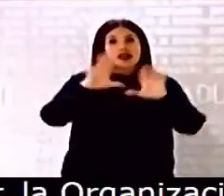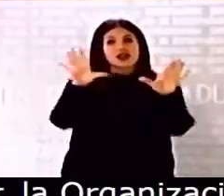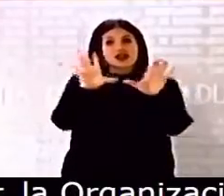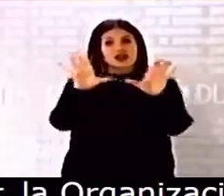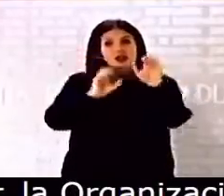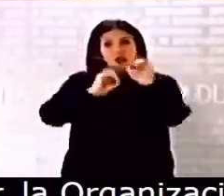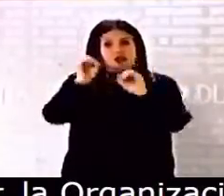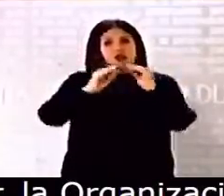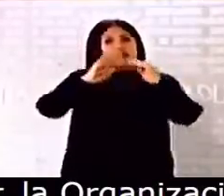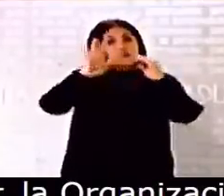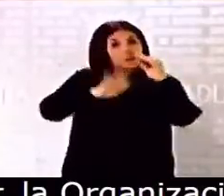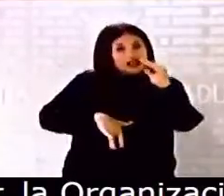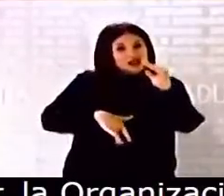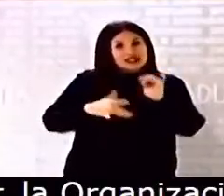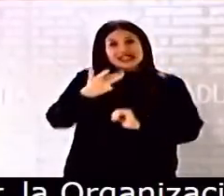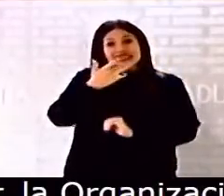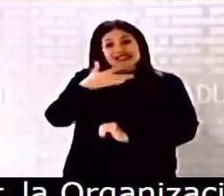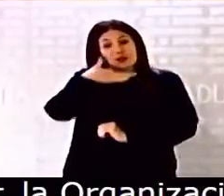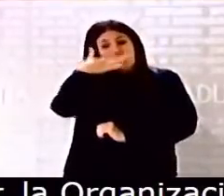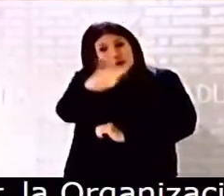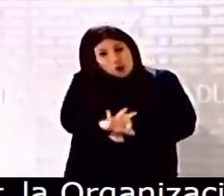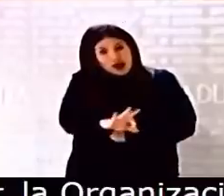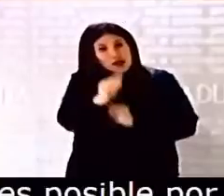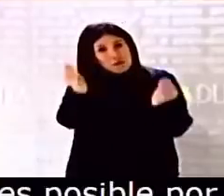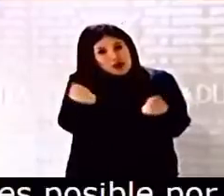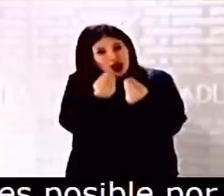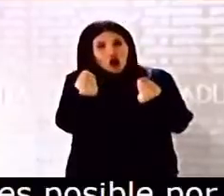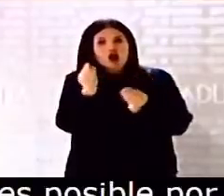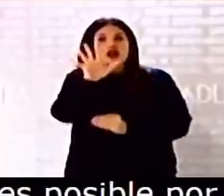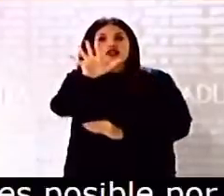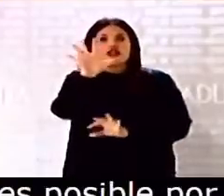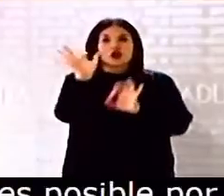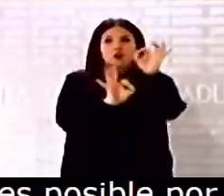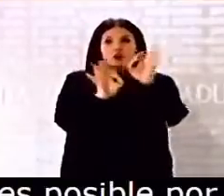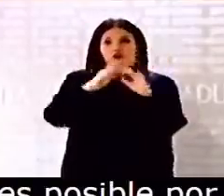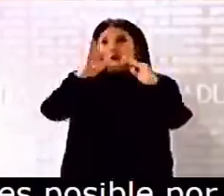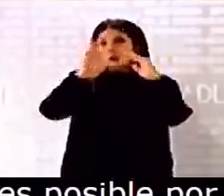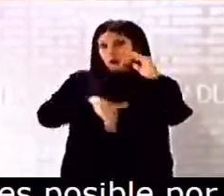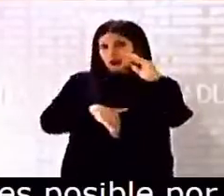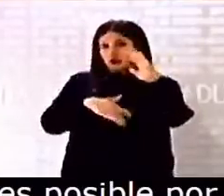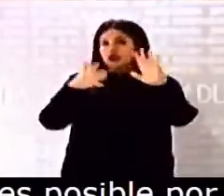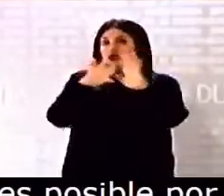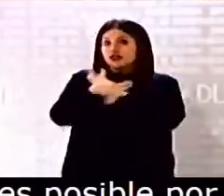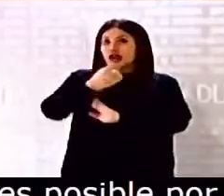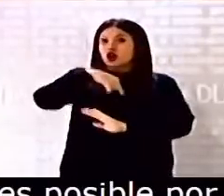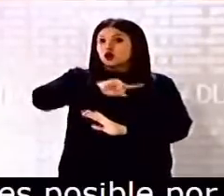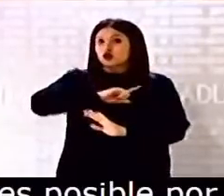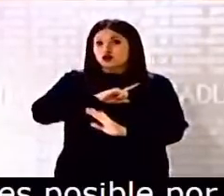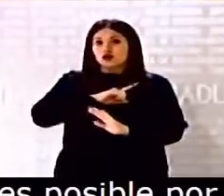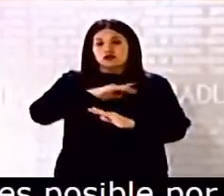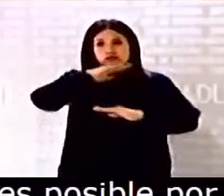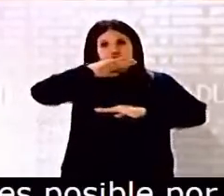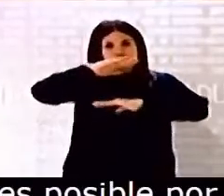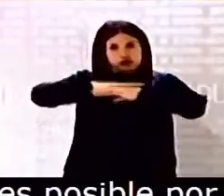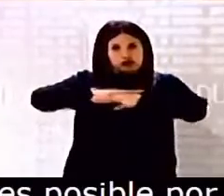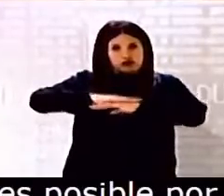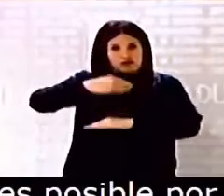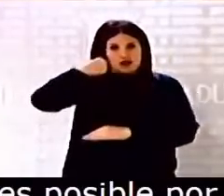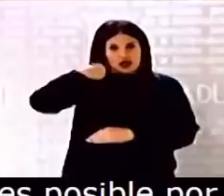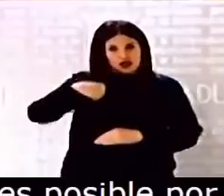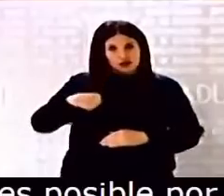es posible, por debajo del 5%, con lo cual estaríamos dentro de la normalidad en ese